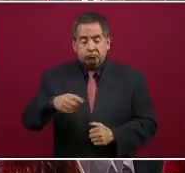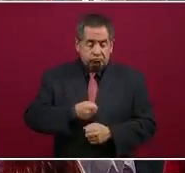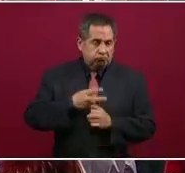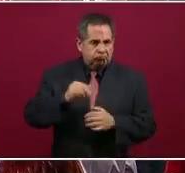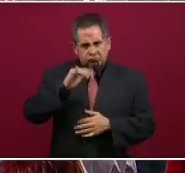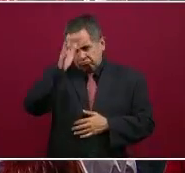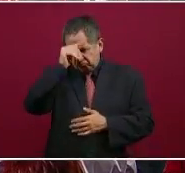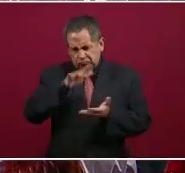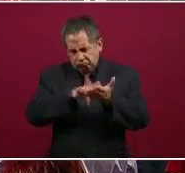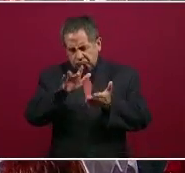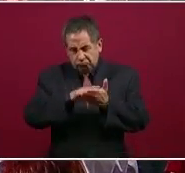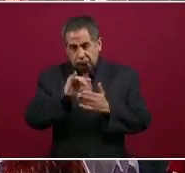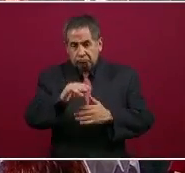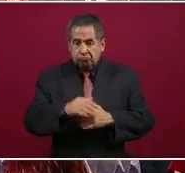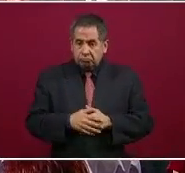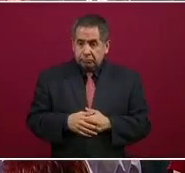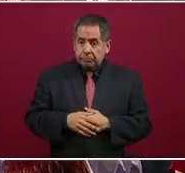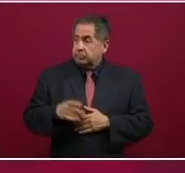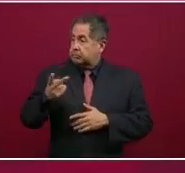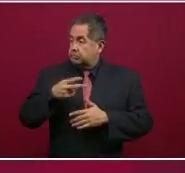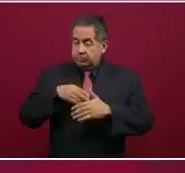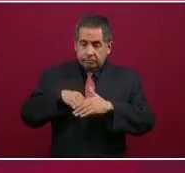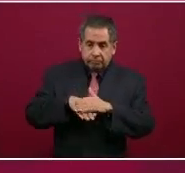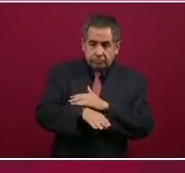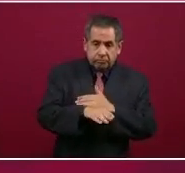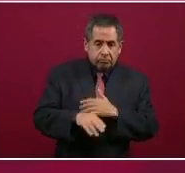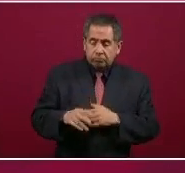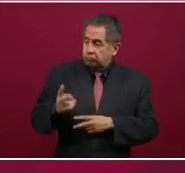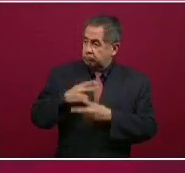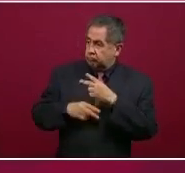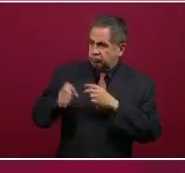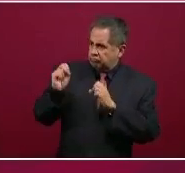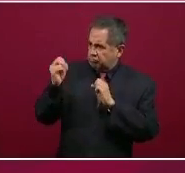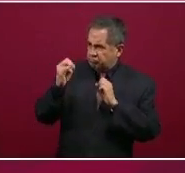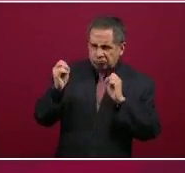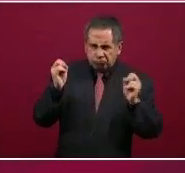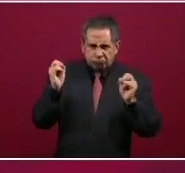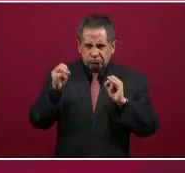expresaron su apoyo. Cuando entré,